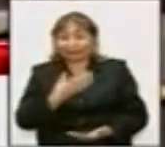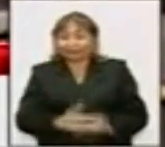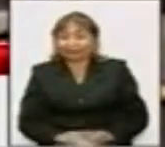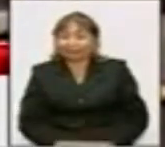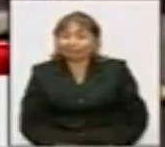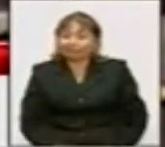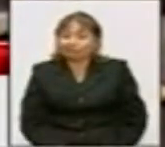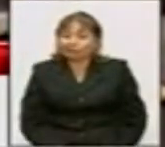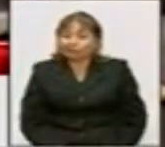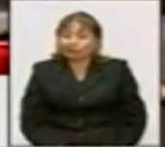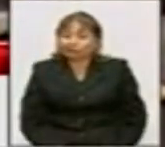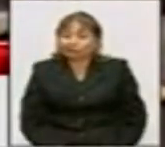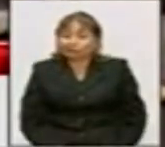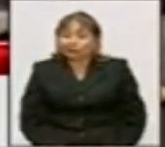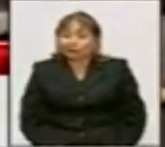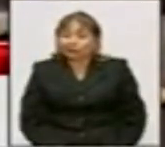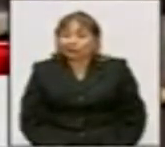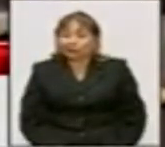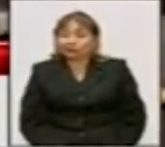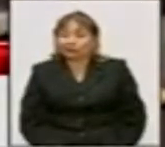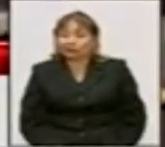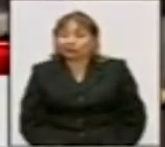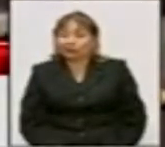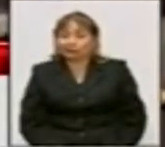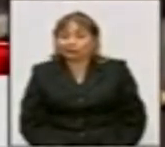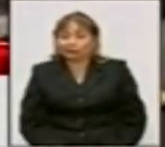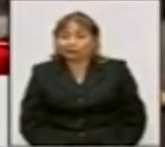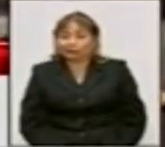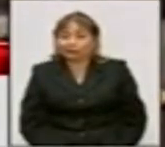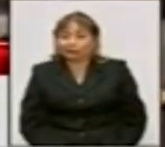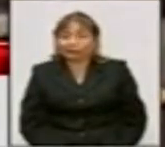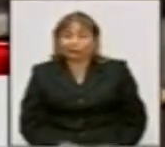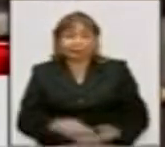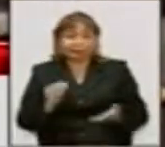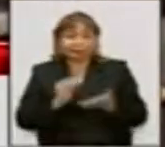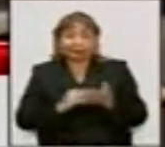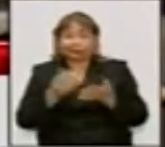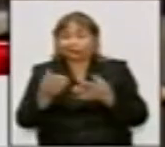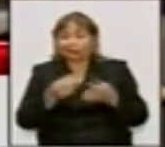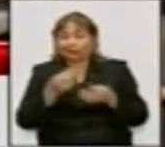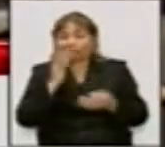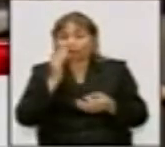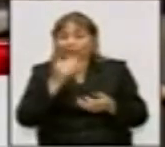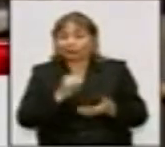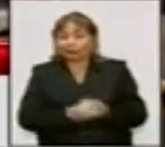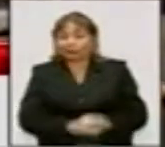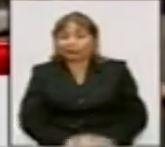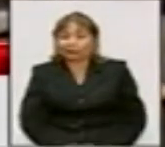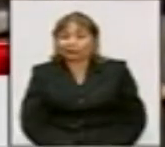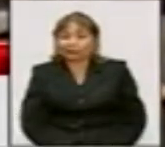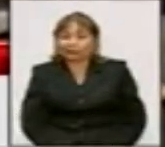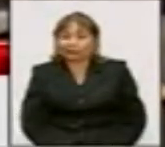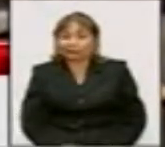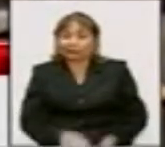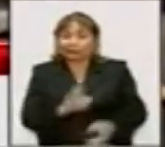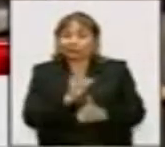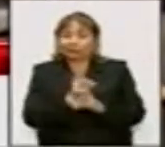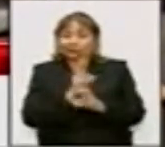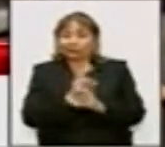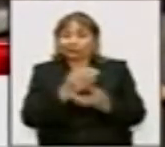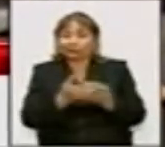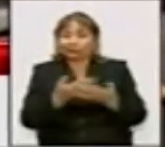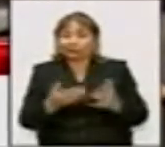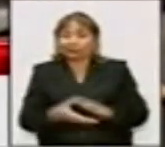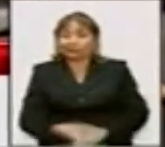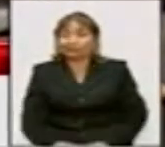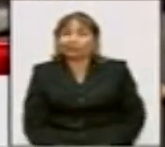y lo otro a propósito de de algo que me parece que hay que tener en cuenta es